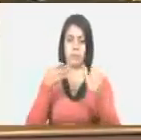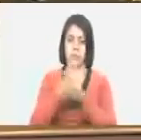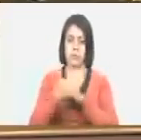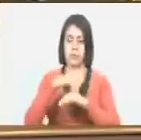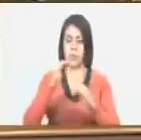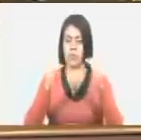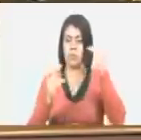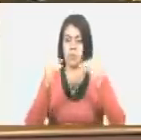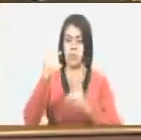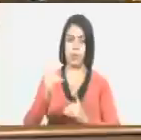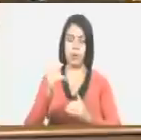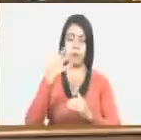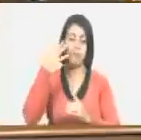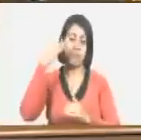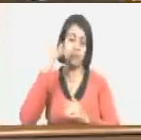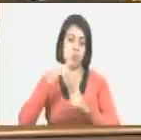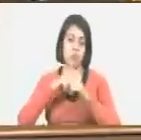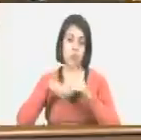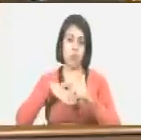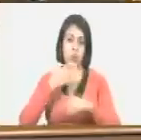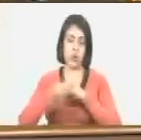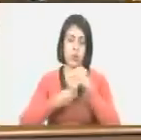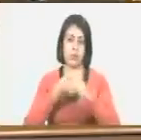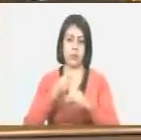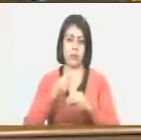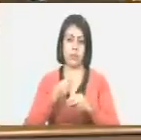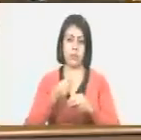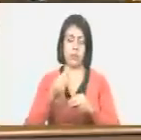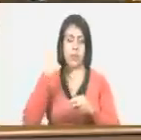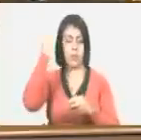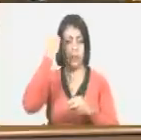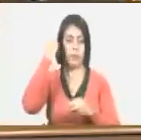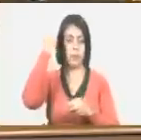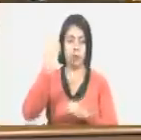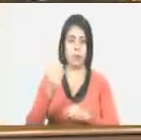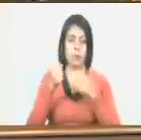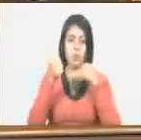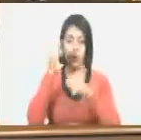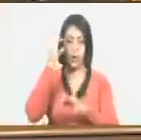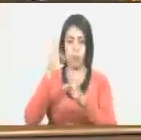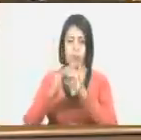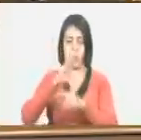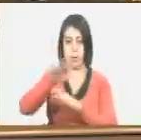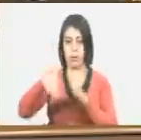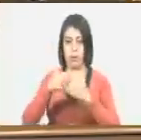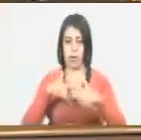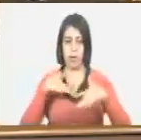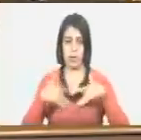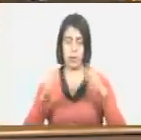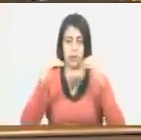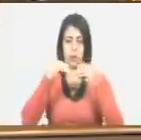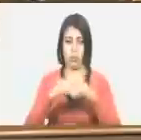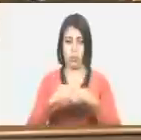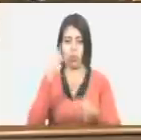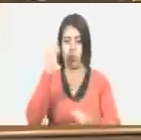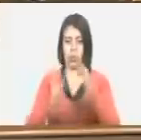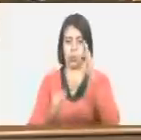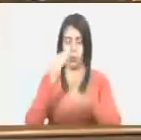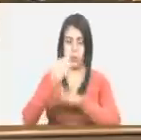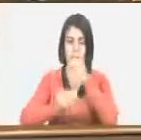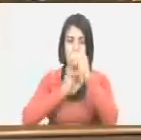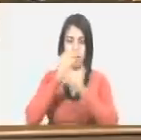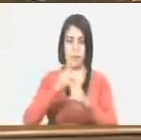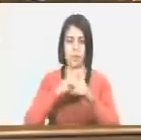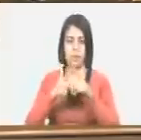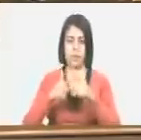de un balance de probabilidades. Se presumirá la buena fe en todo acto o negocio jurídico